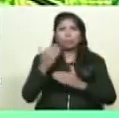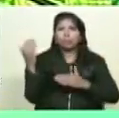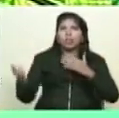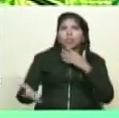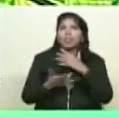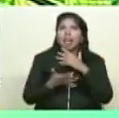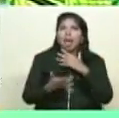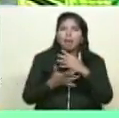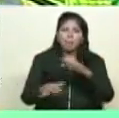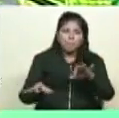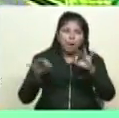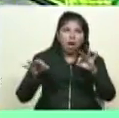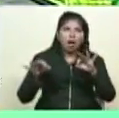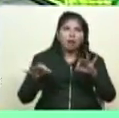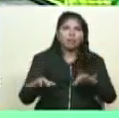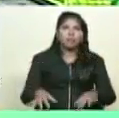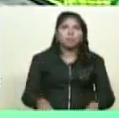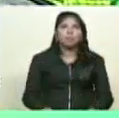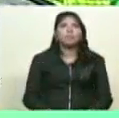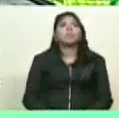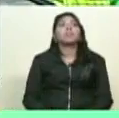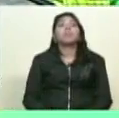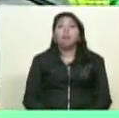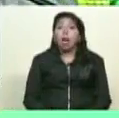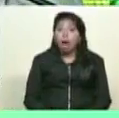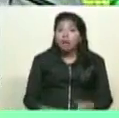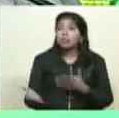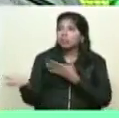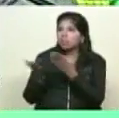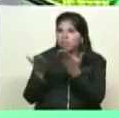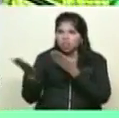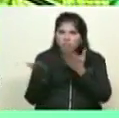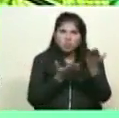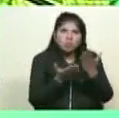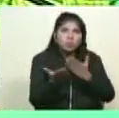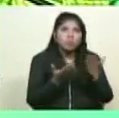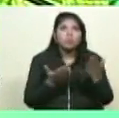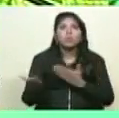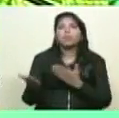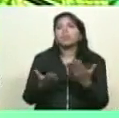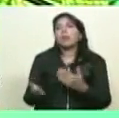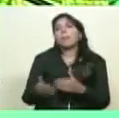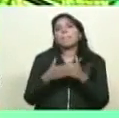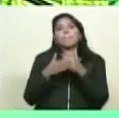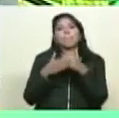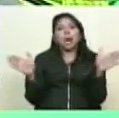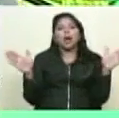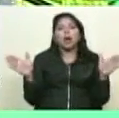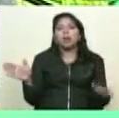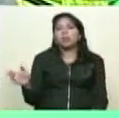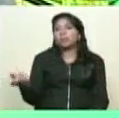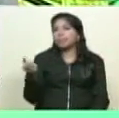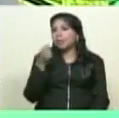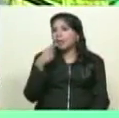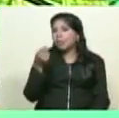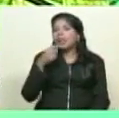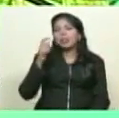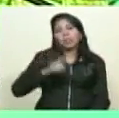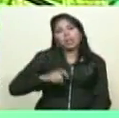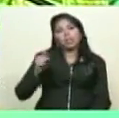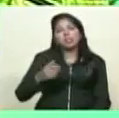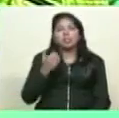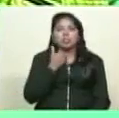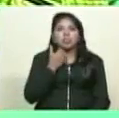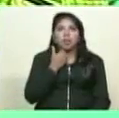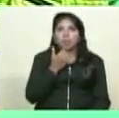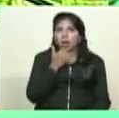de servicio de las medicinas para el acceso de todo el público que las necesita y que